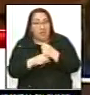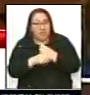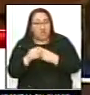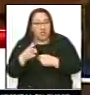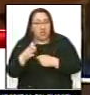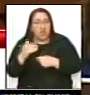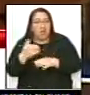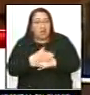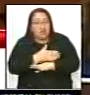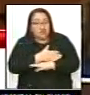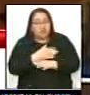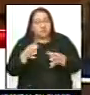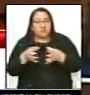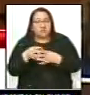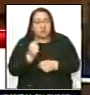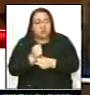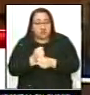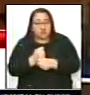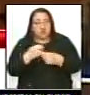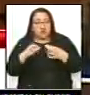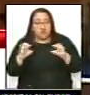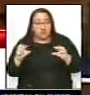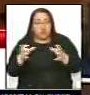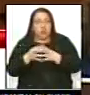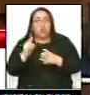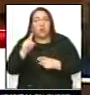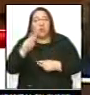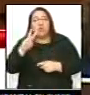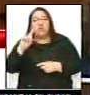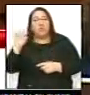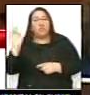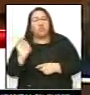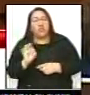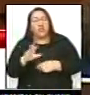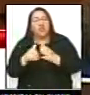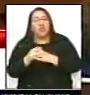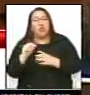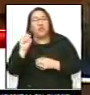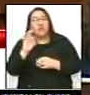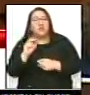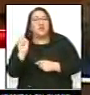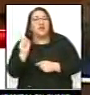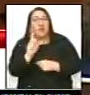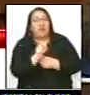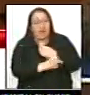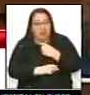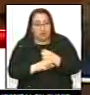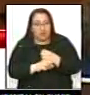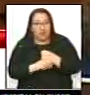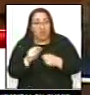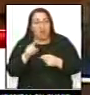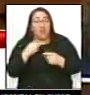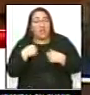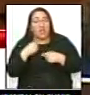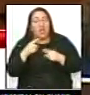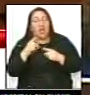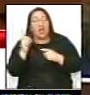el tamaño del sector público, pero están en el 21%. Inclusive países que tienen un modelo